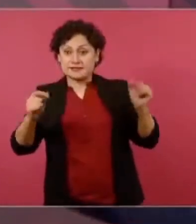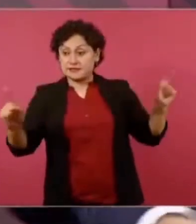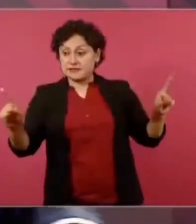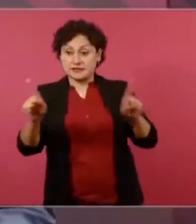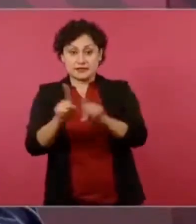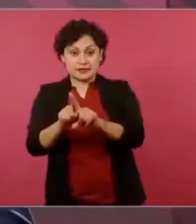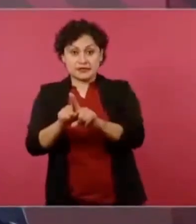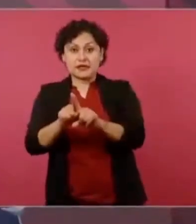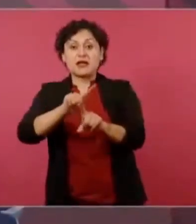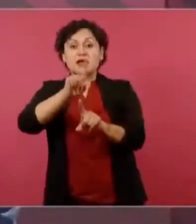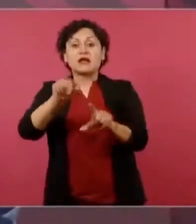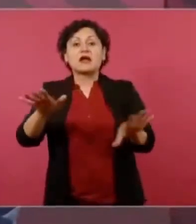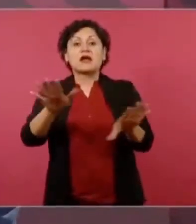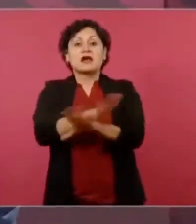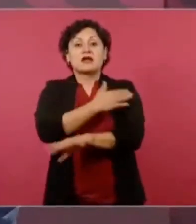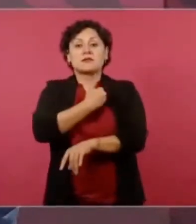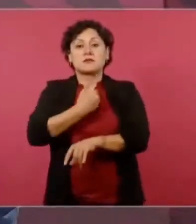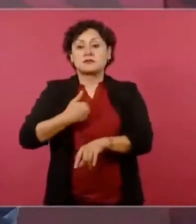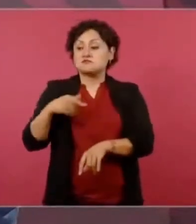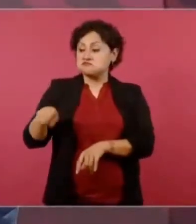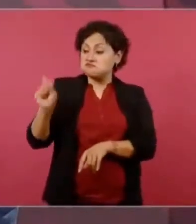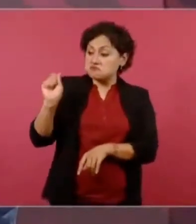Calderón.